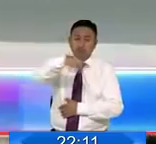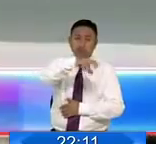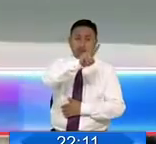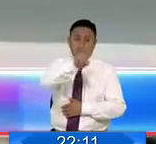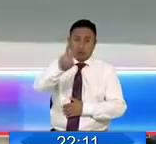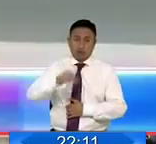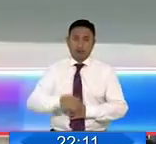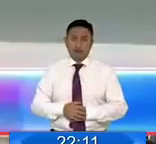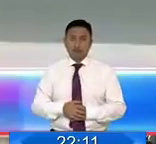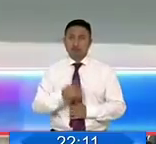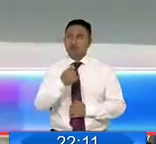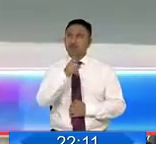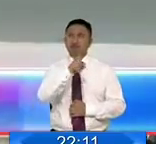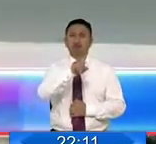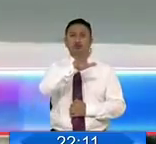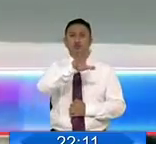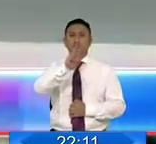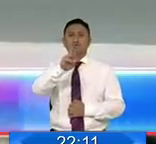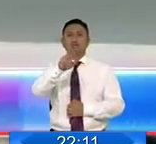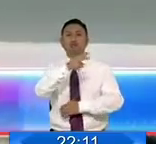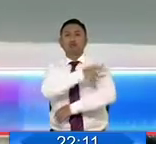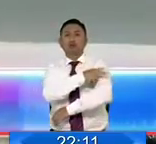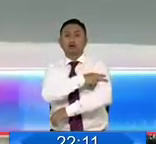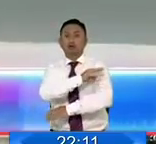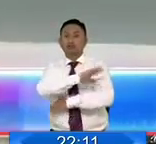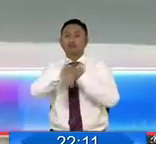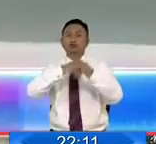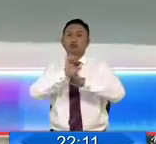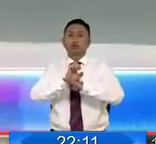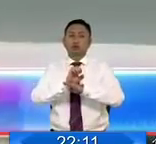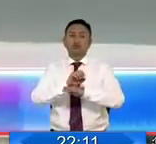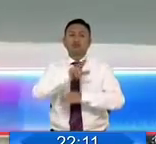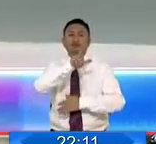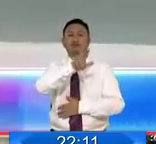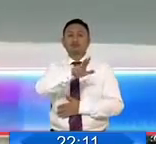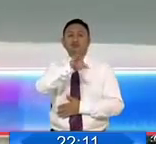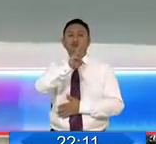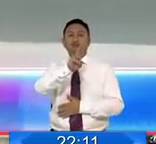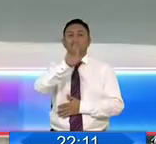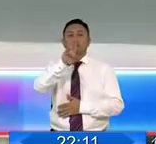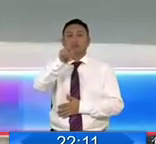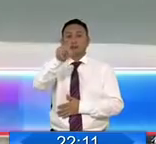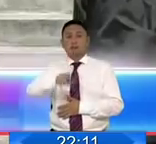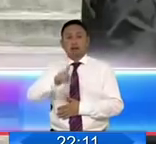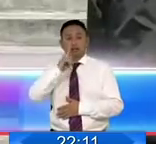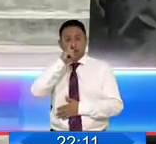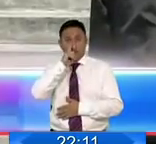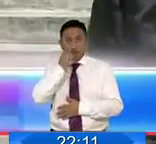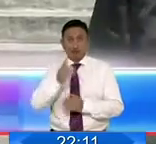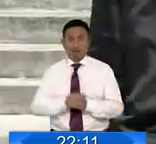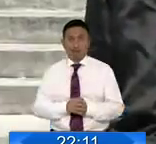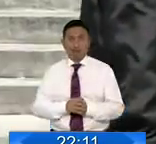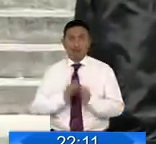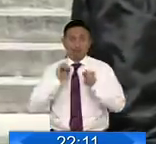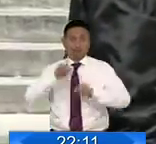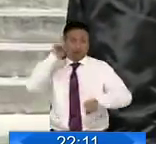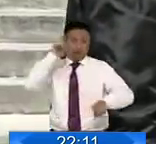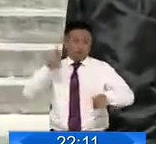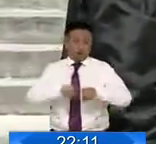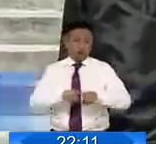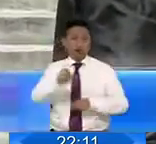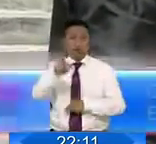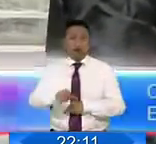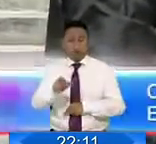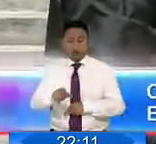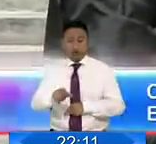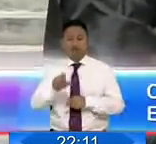era 156 vocales, y a nivel nacional teníamos 367 empleados. Es partidario de que estas personas sean